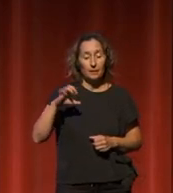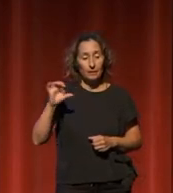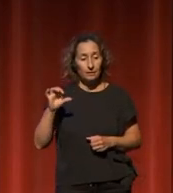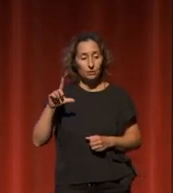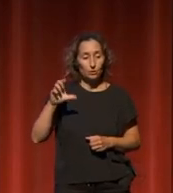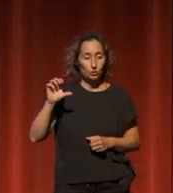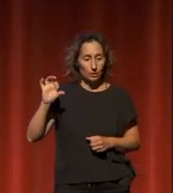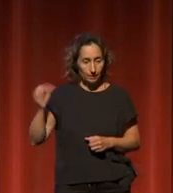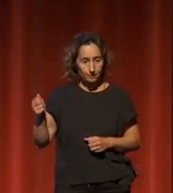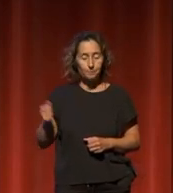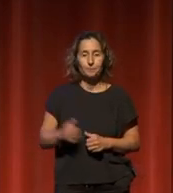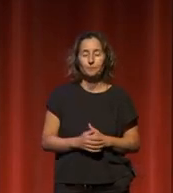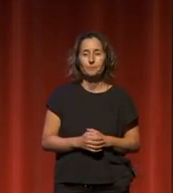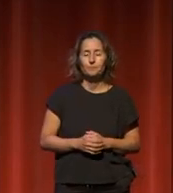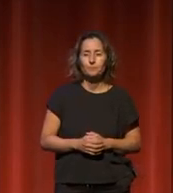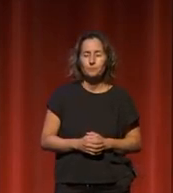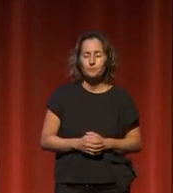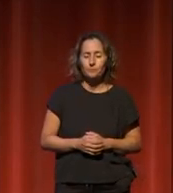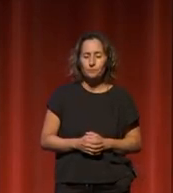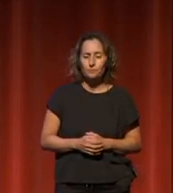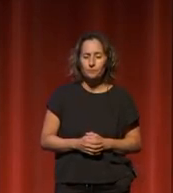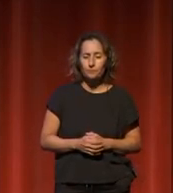bargosa serc